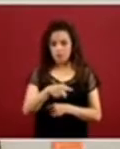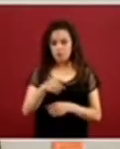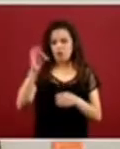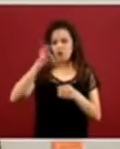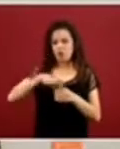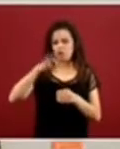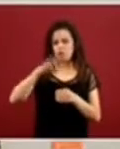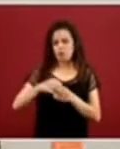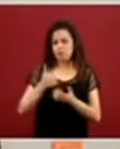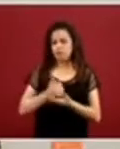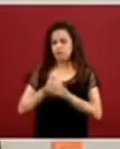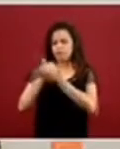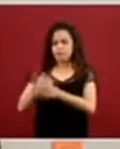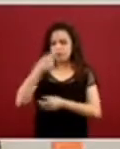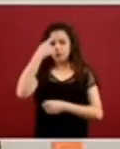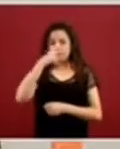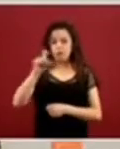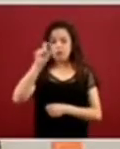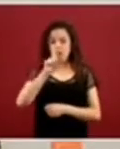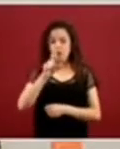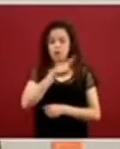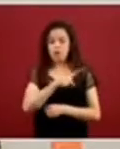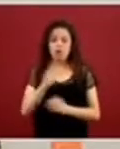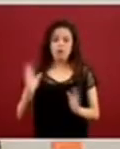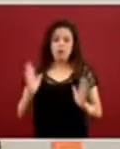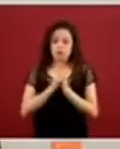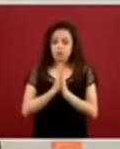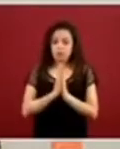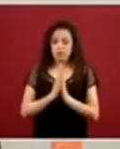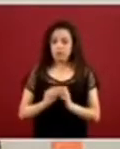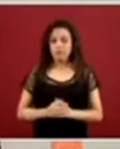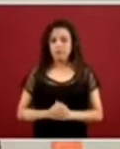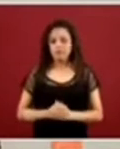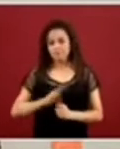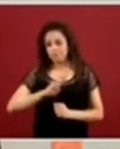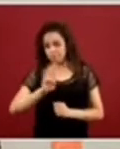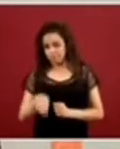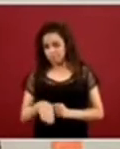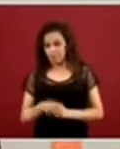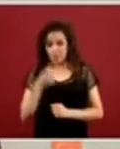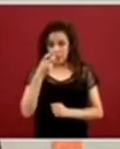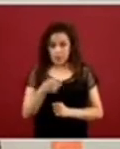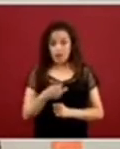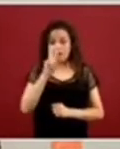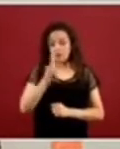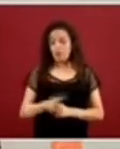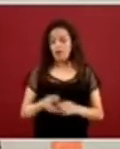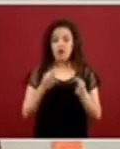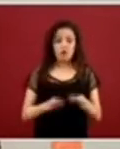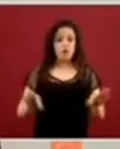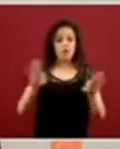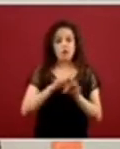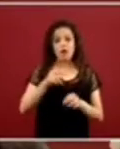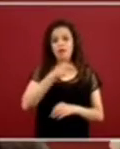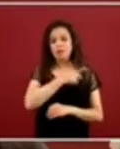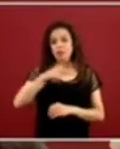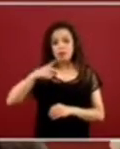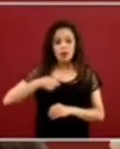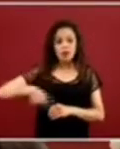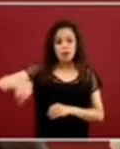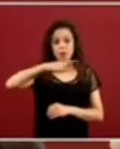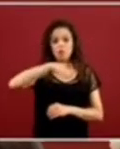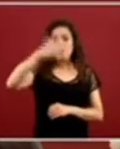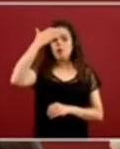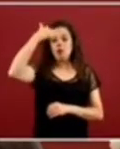por defunción. Son este tipo de detalles que es importante conocer porque sabemos que el esfuerzo que van a